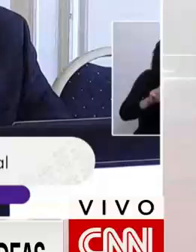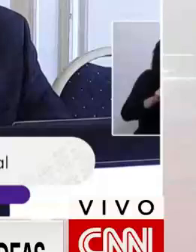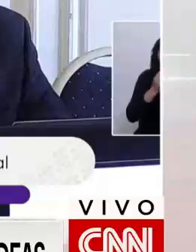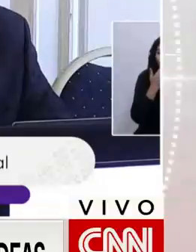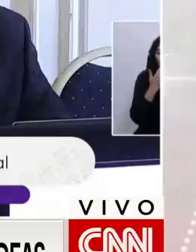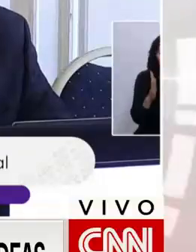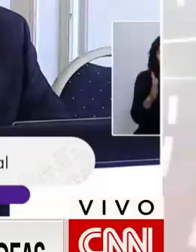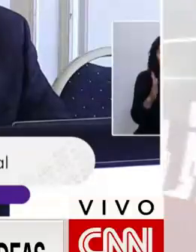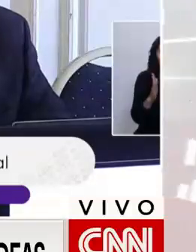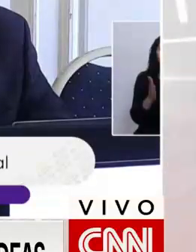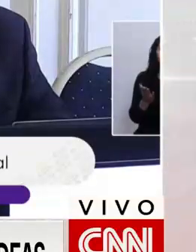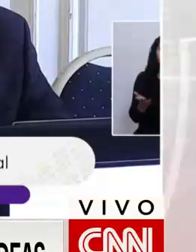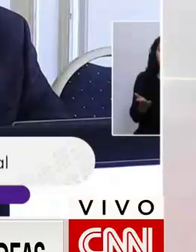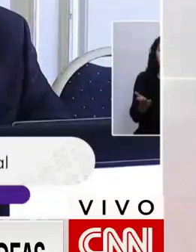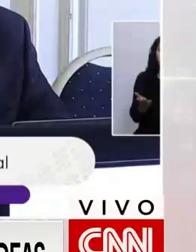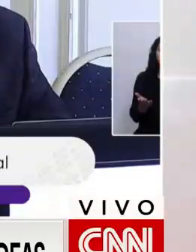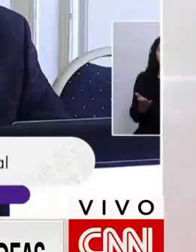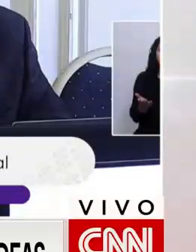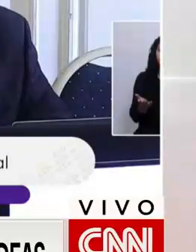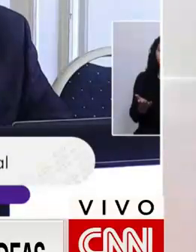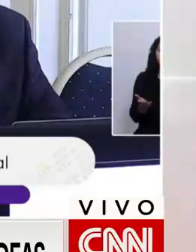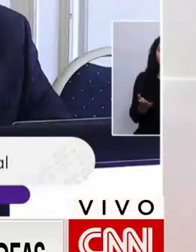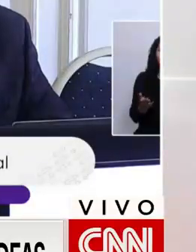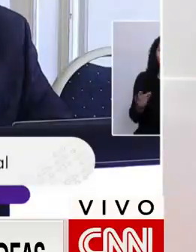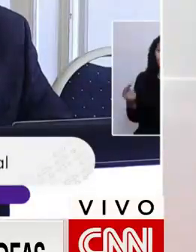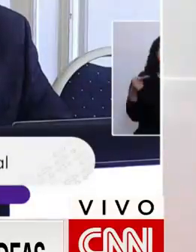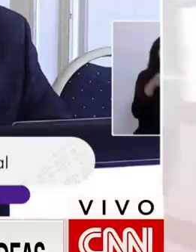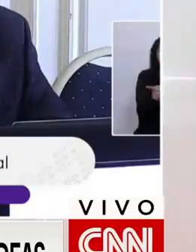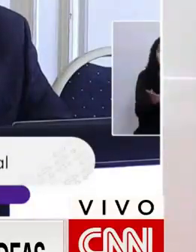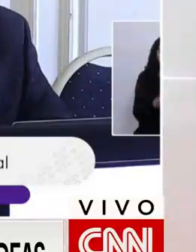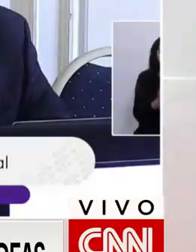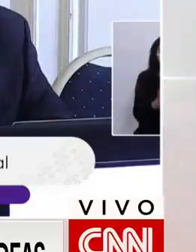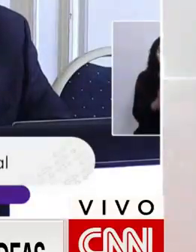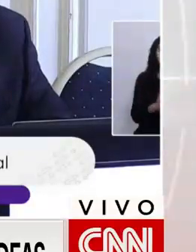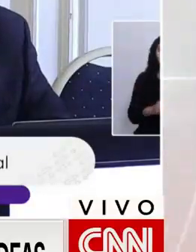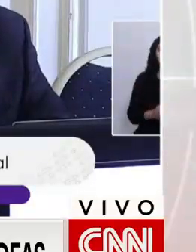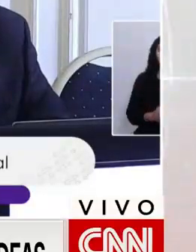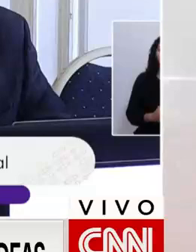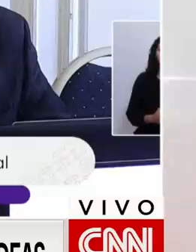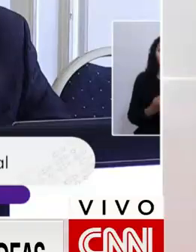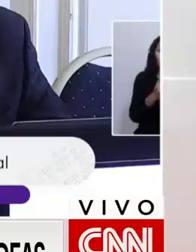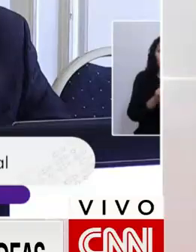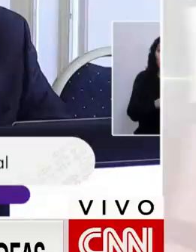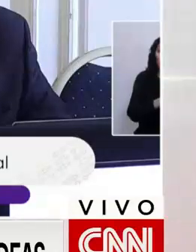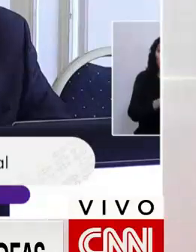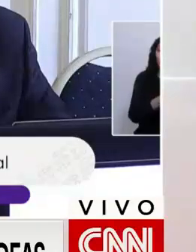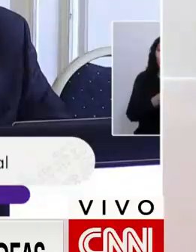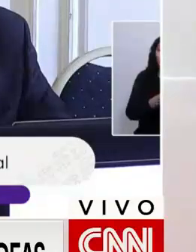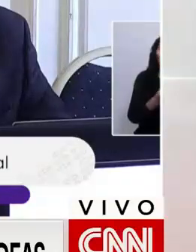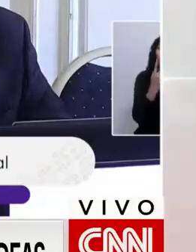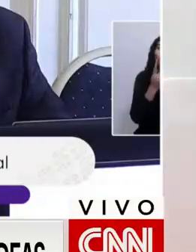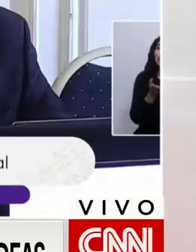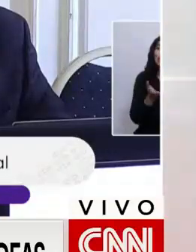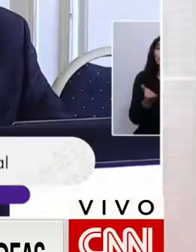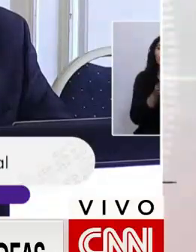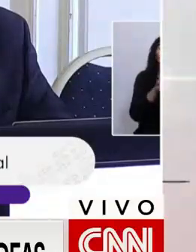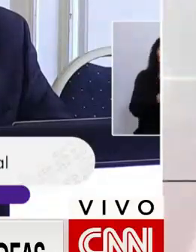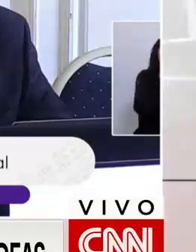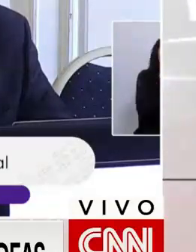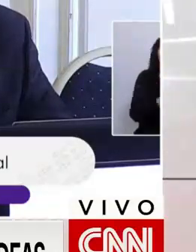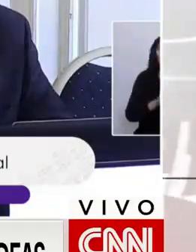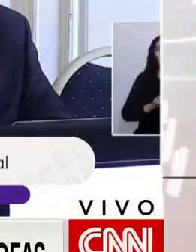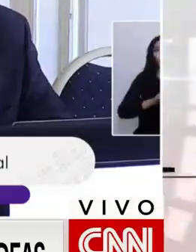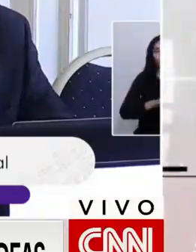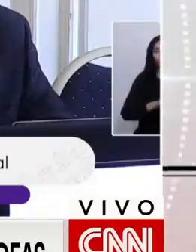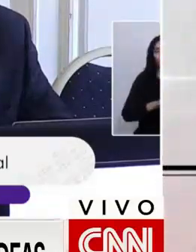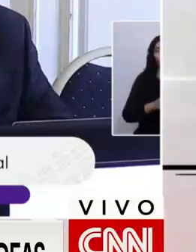Pero del otro lado dicen, bueno, la derecha postula, por ejemplo, ideas que son copiadas de la Constitución del 80, no nos gustan sus ideas y además también hablan